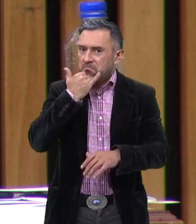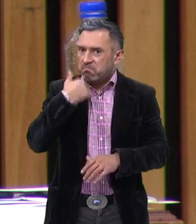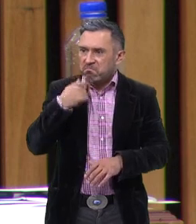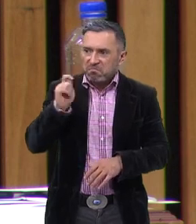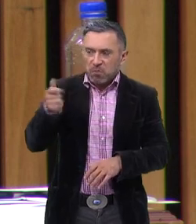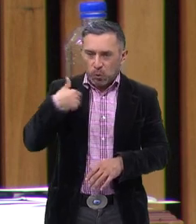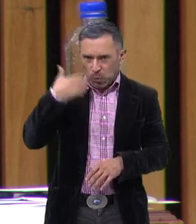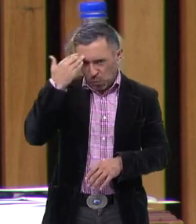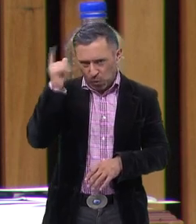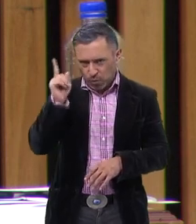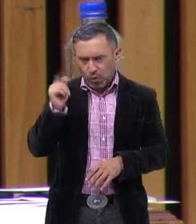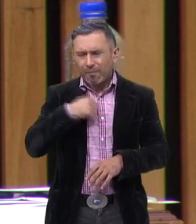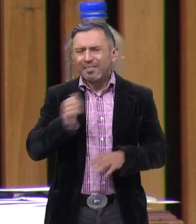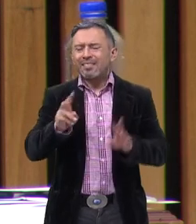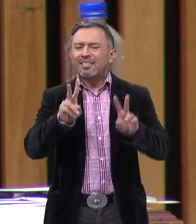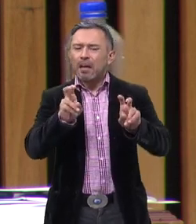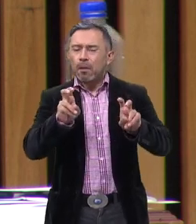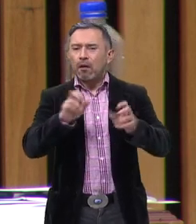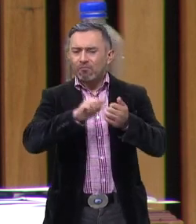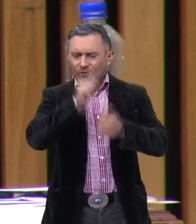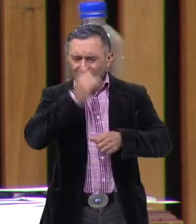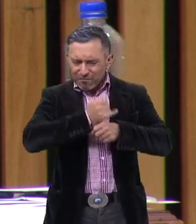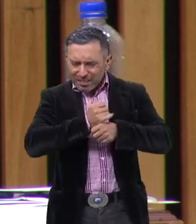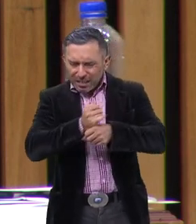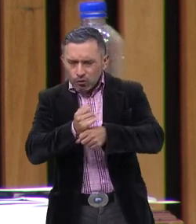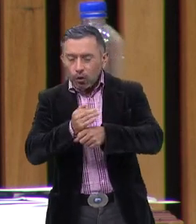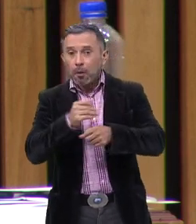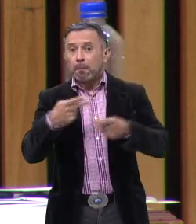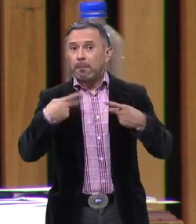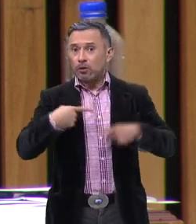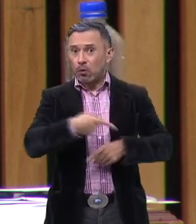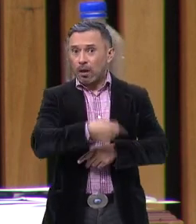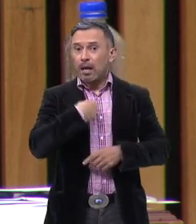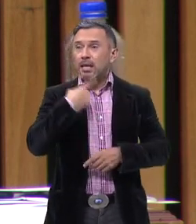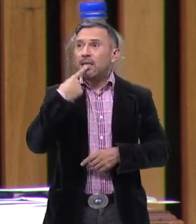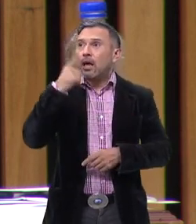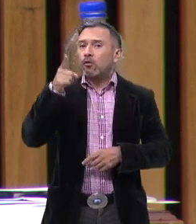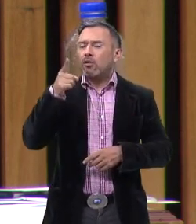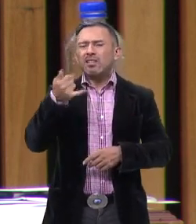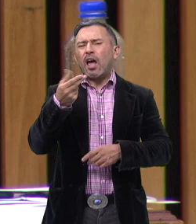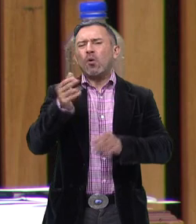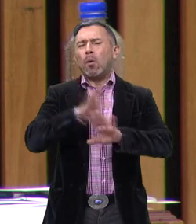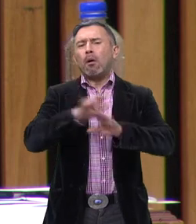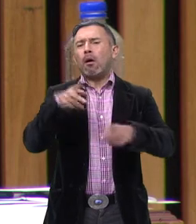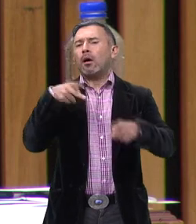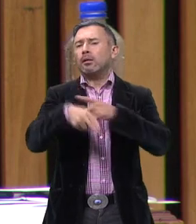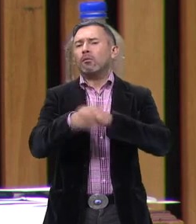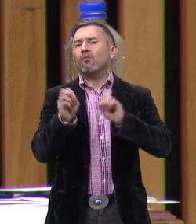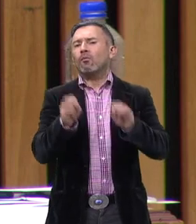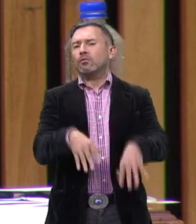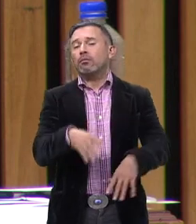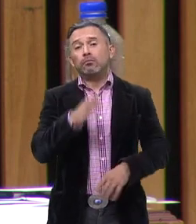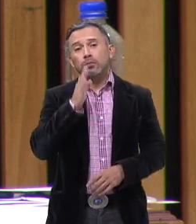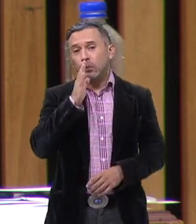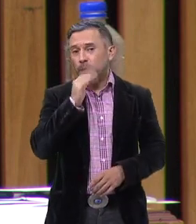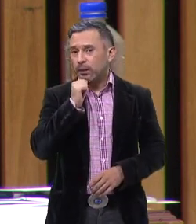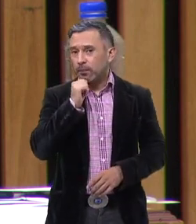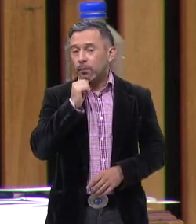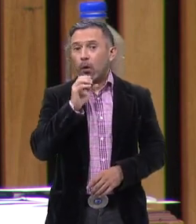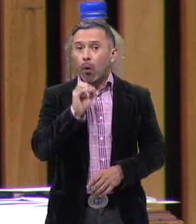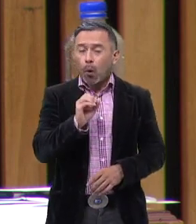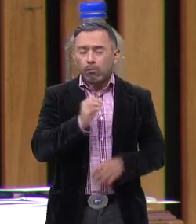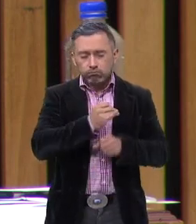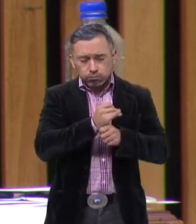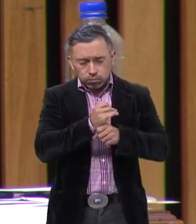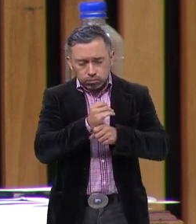fiscalización no hay lugar para el desistimiento del quejoso o para que una investigación se